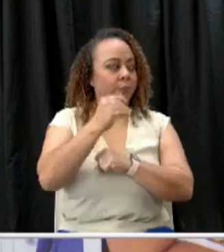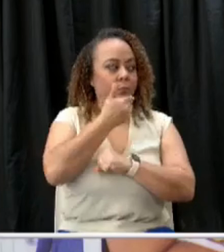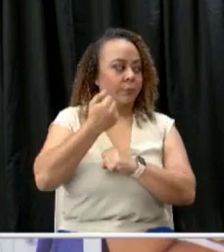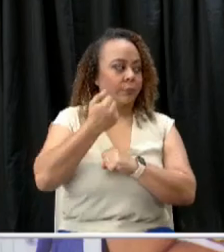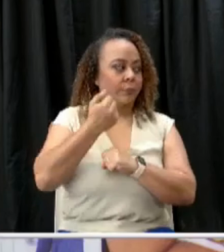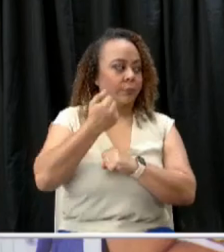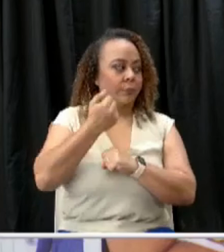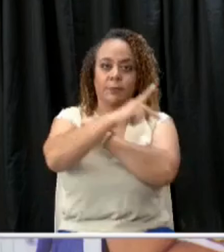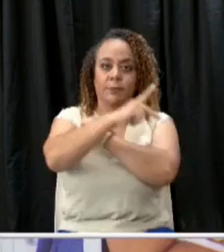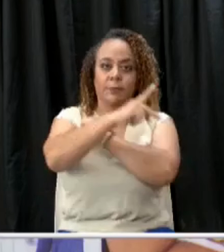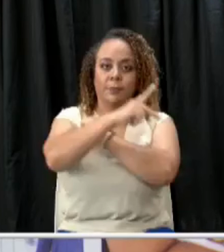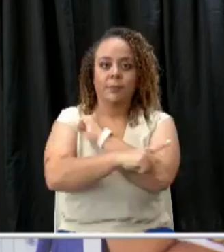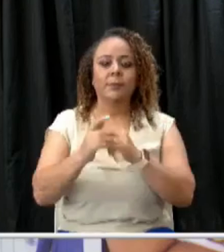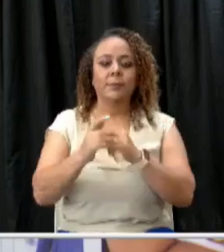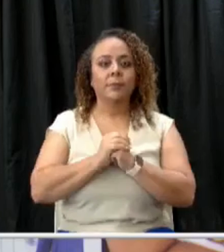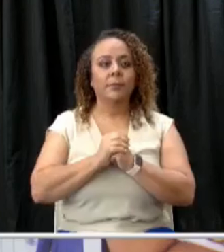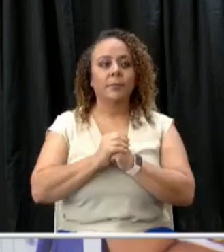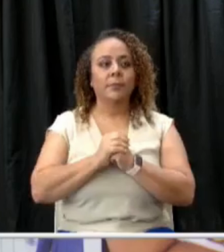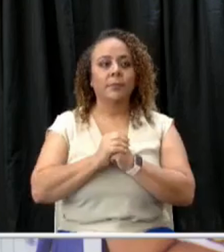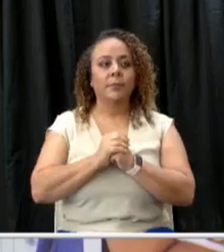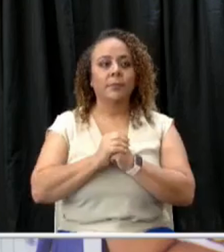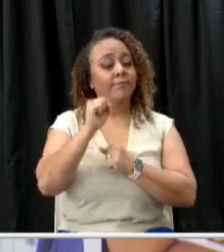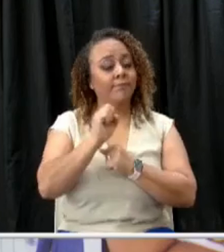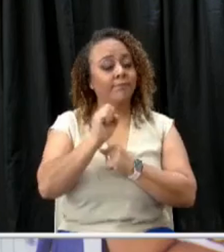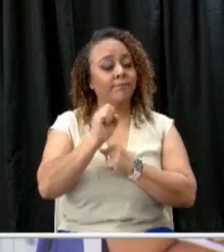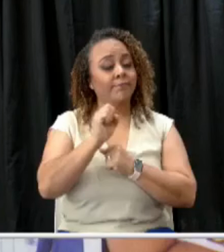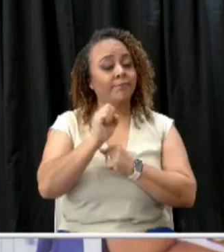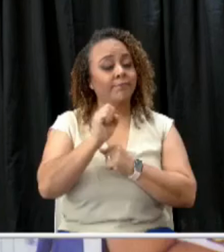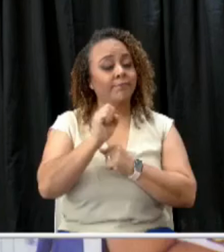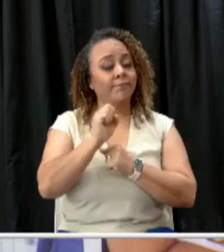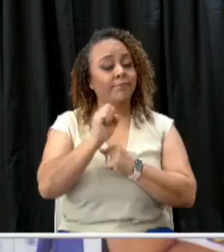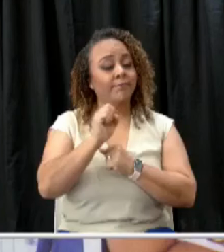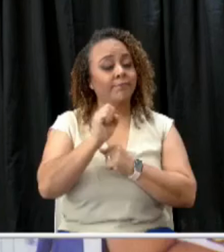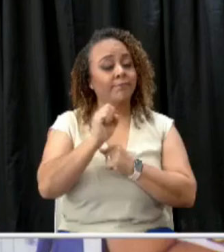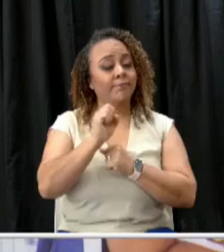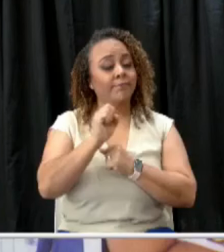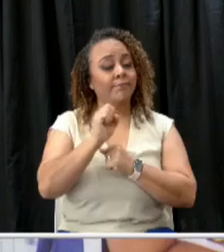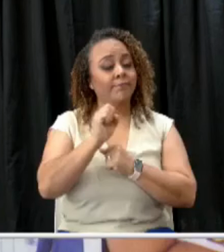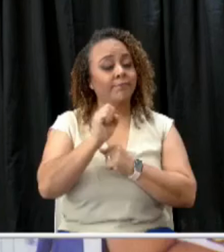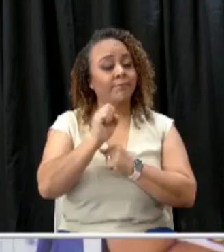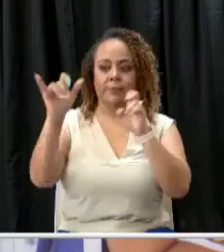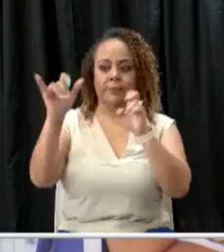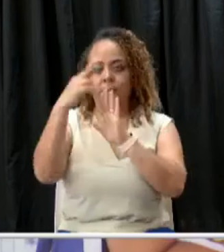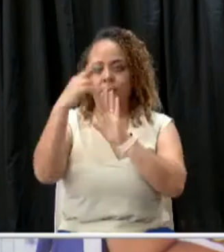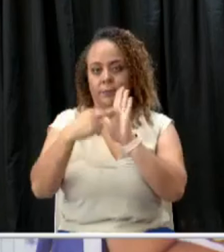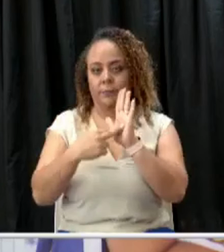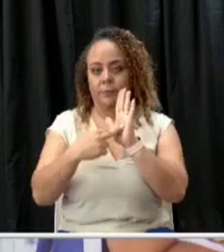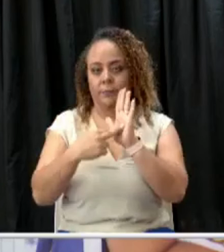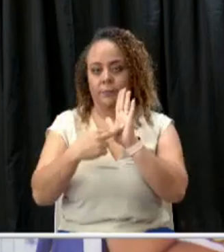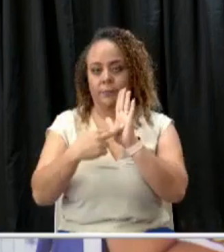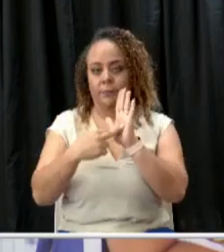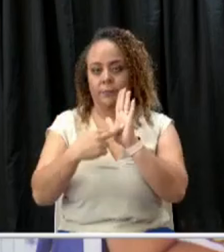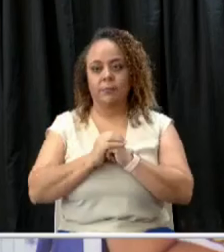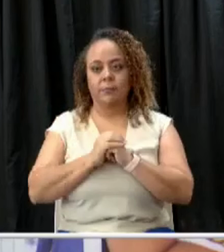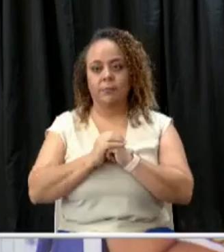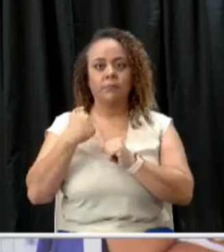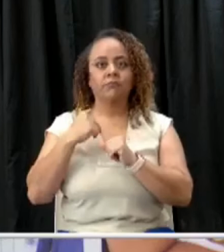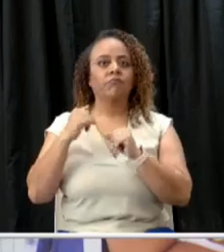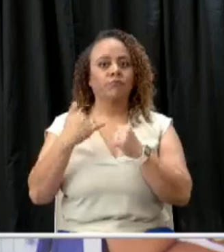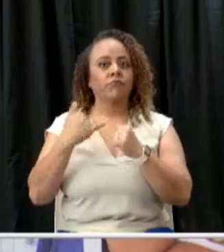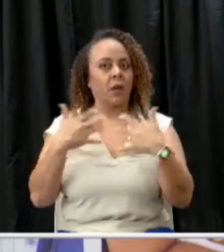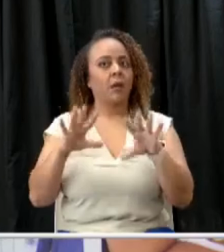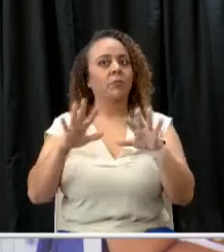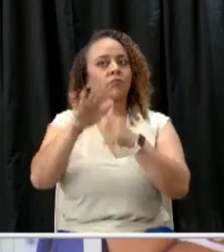nuestros países. Y sí es cierto, Costa Rica ha sido pionero en temas como el reglamento, en el cual nos han puesto en el mapa,